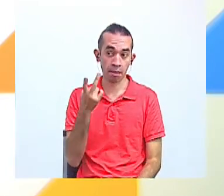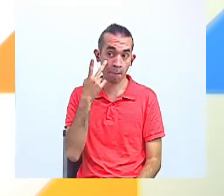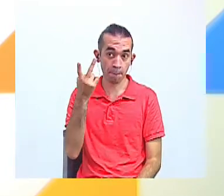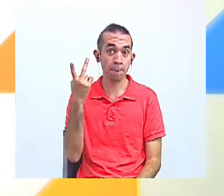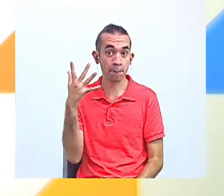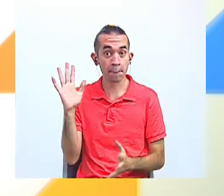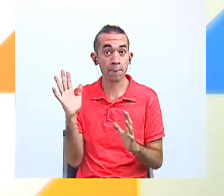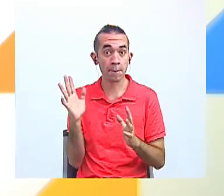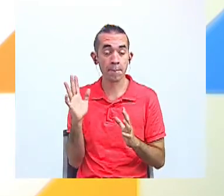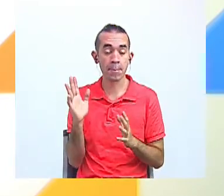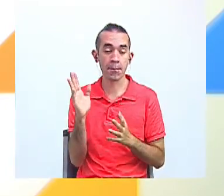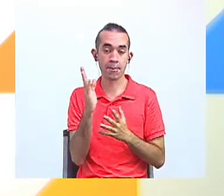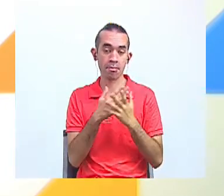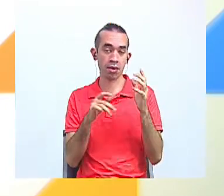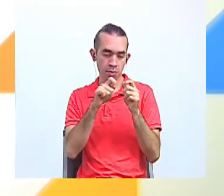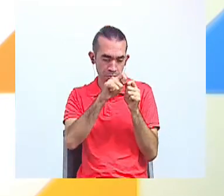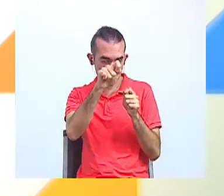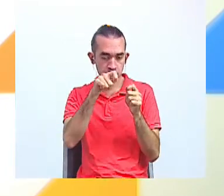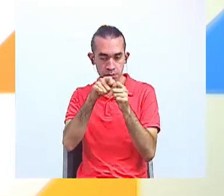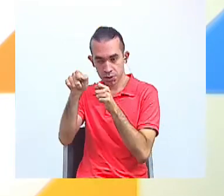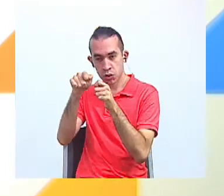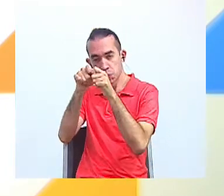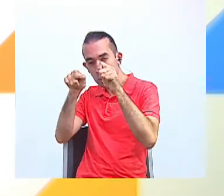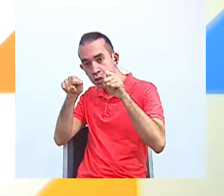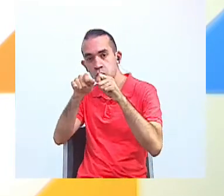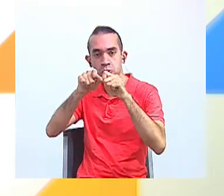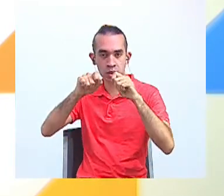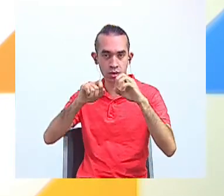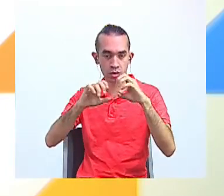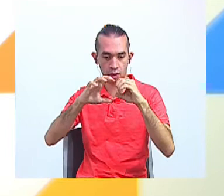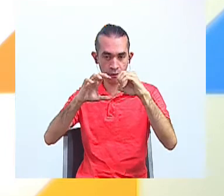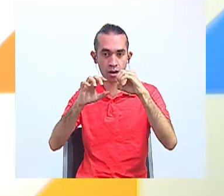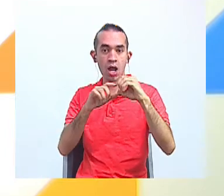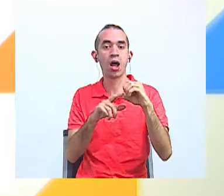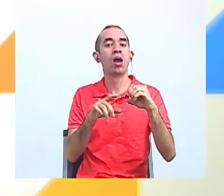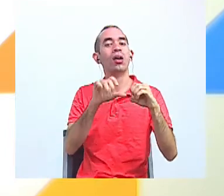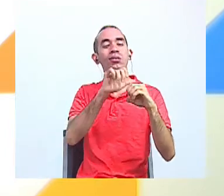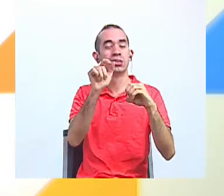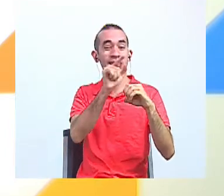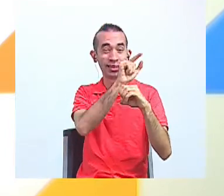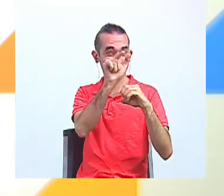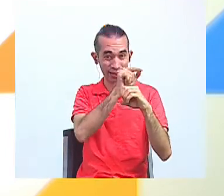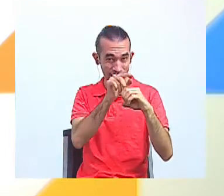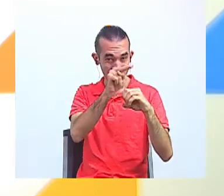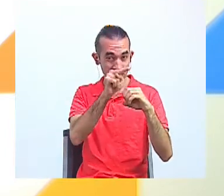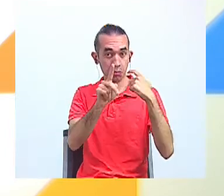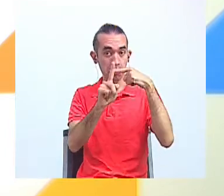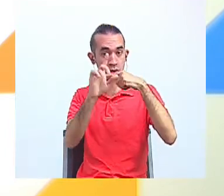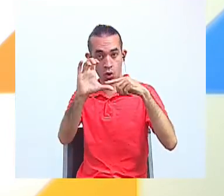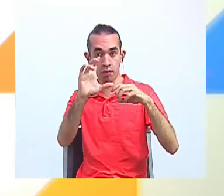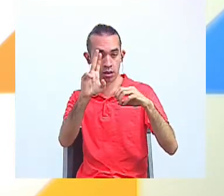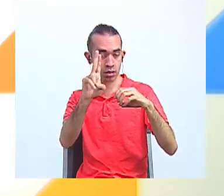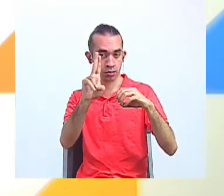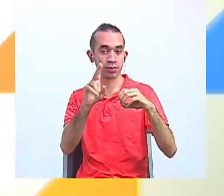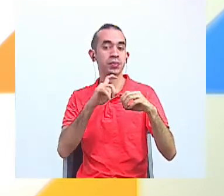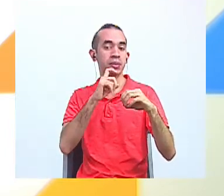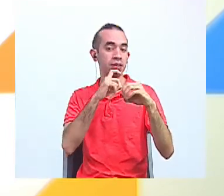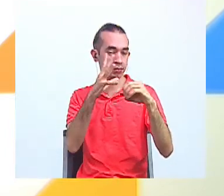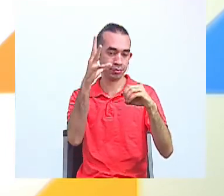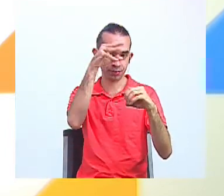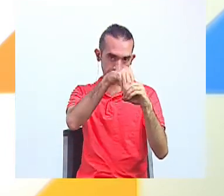se realizaron algunas mediciones con las esferas, la de latón y la de aluminio. Por eso vamos a